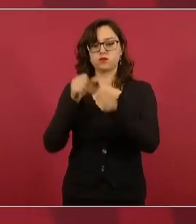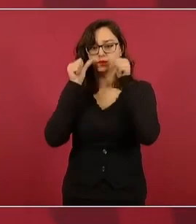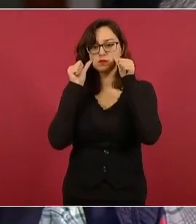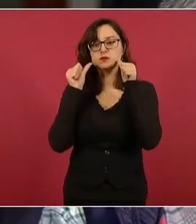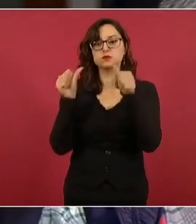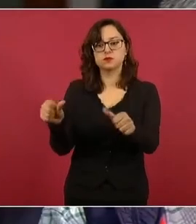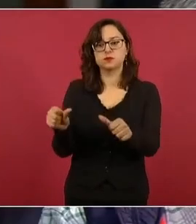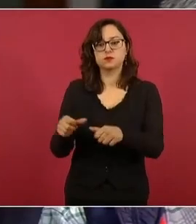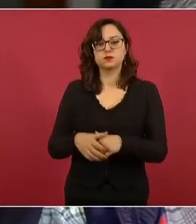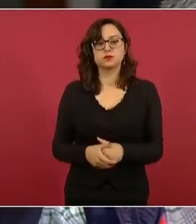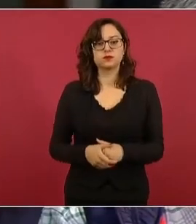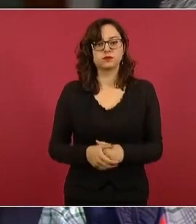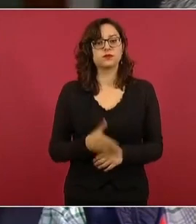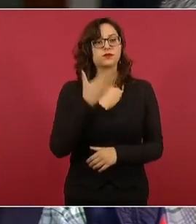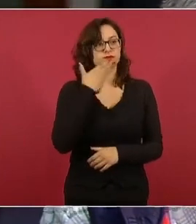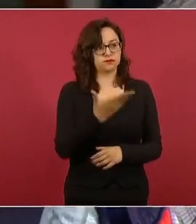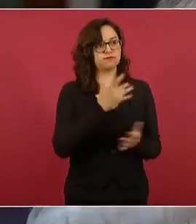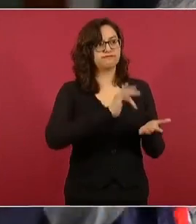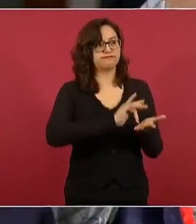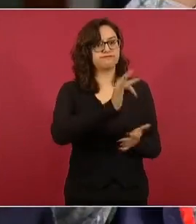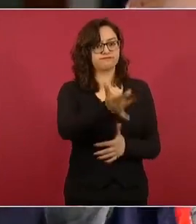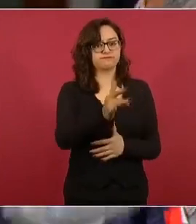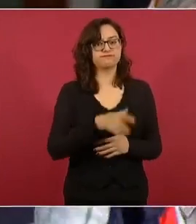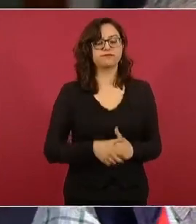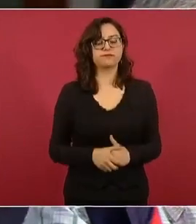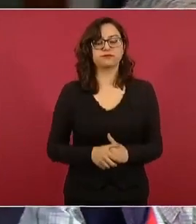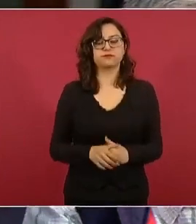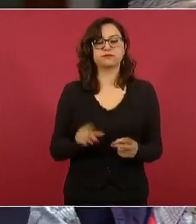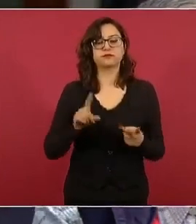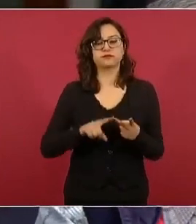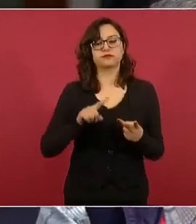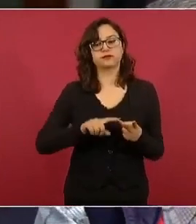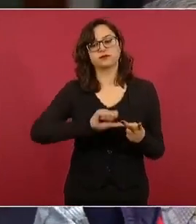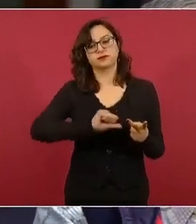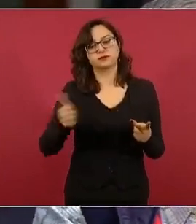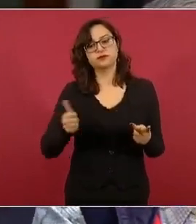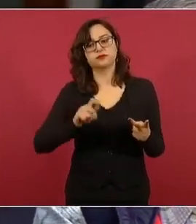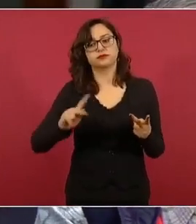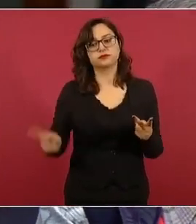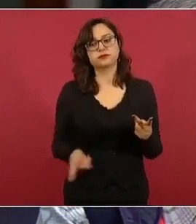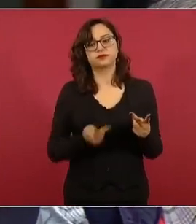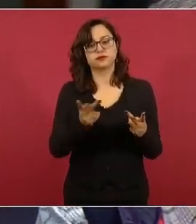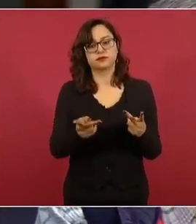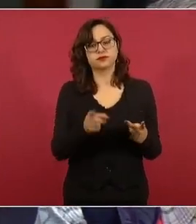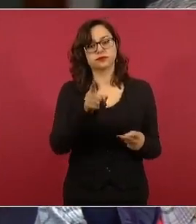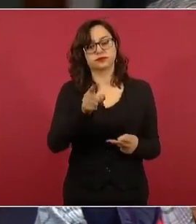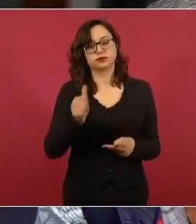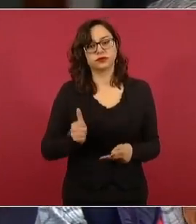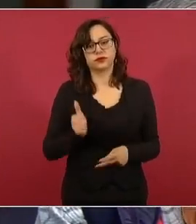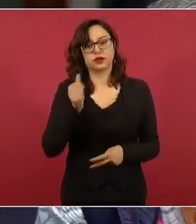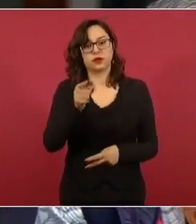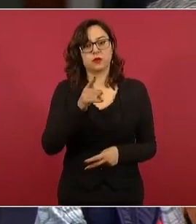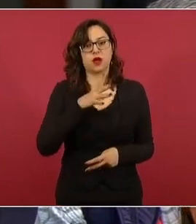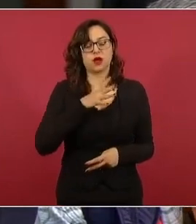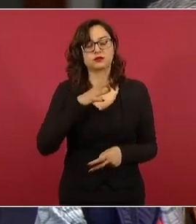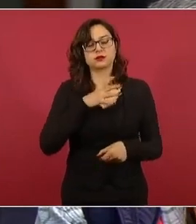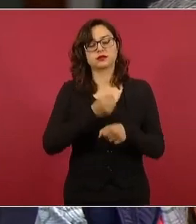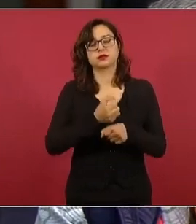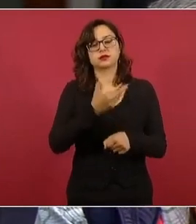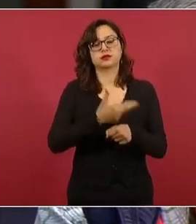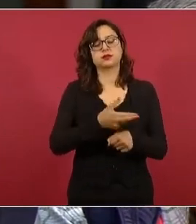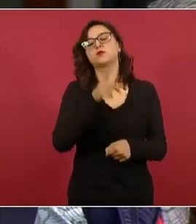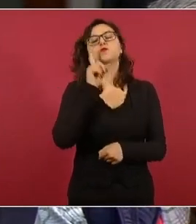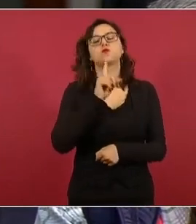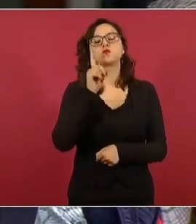inmediato. Muy bien, presidente, gracias. Otra pregunta, aprovechando que están aquí la